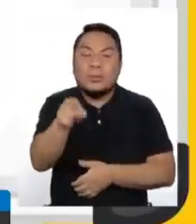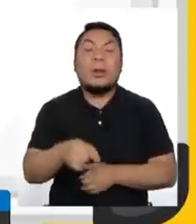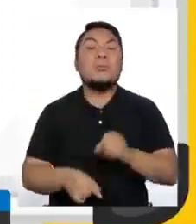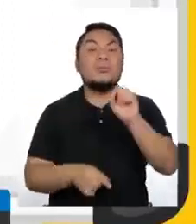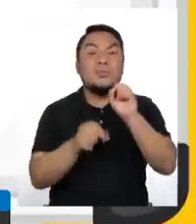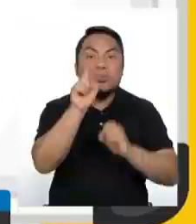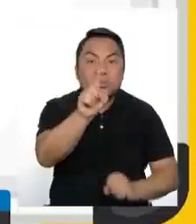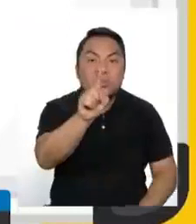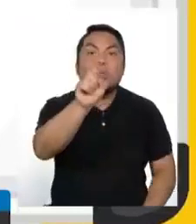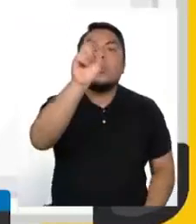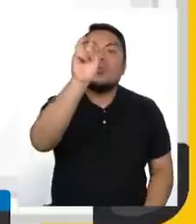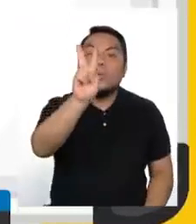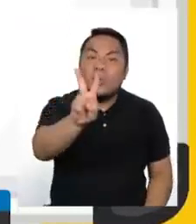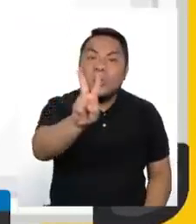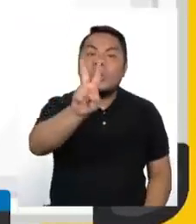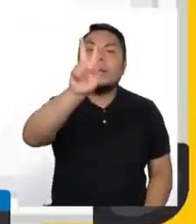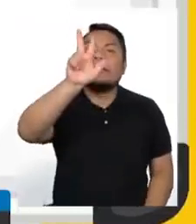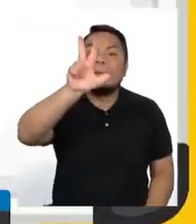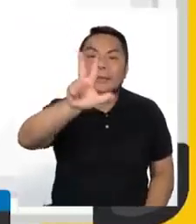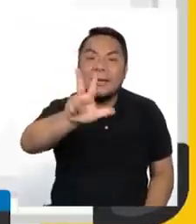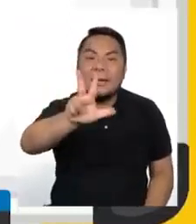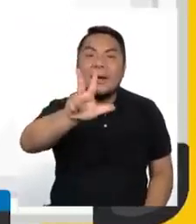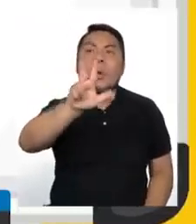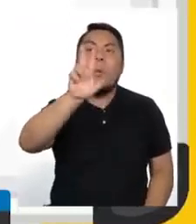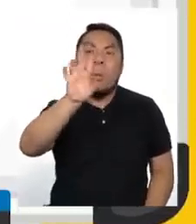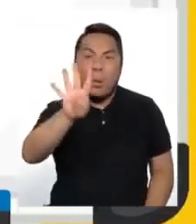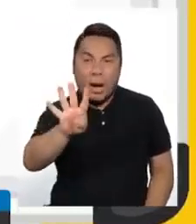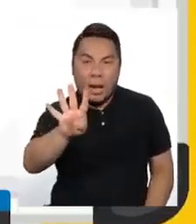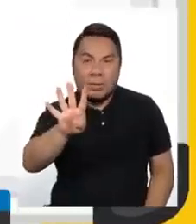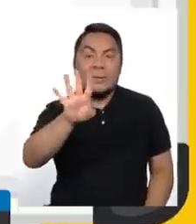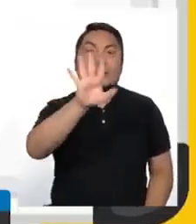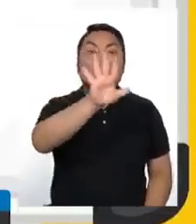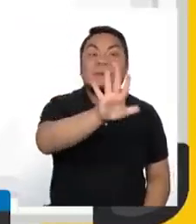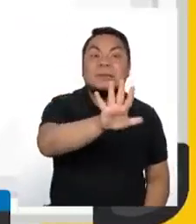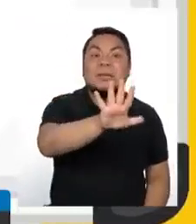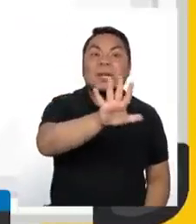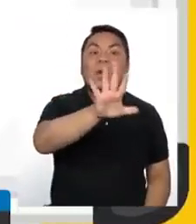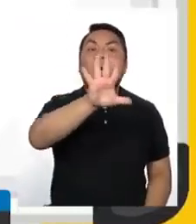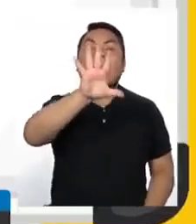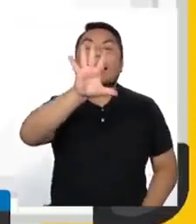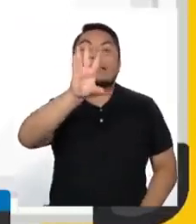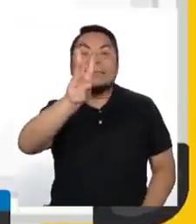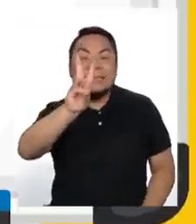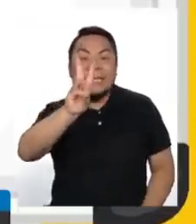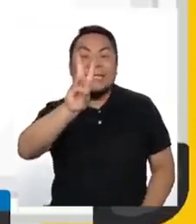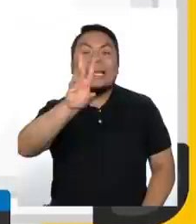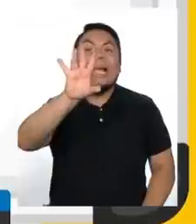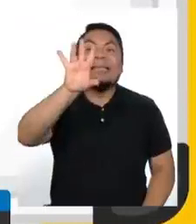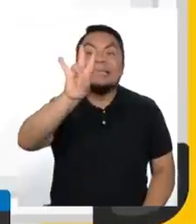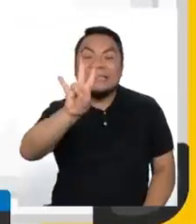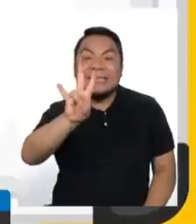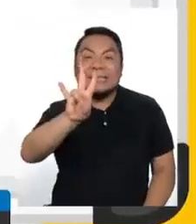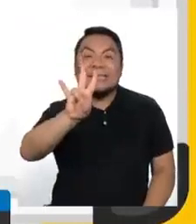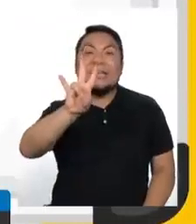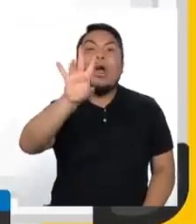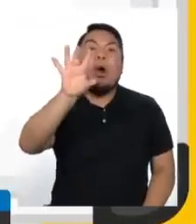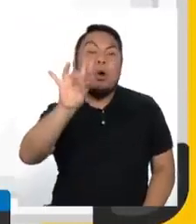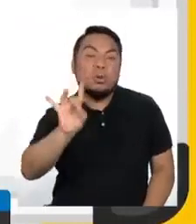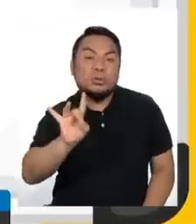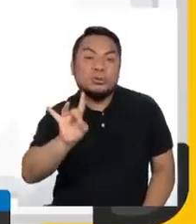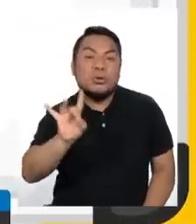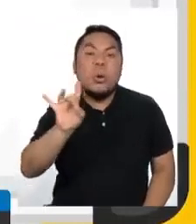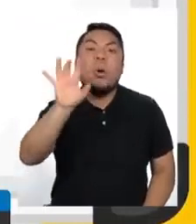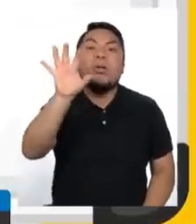1, 2, 3, 4, 5, 6, 7,